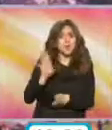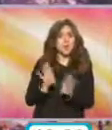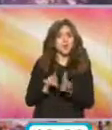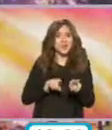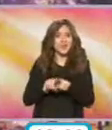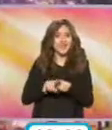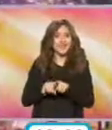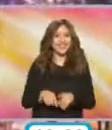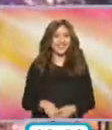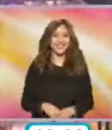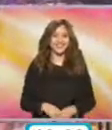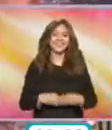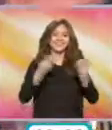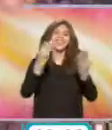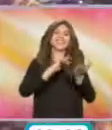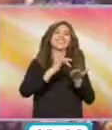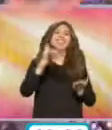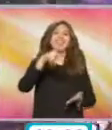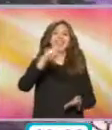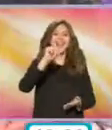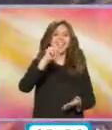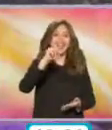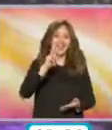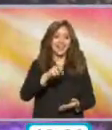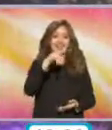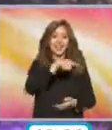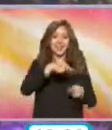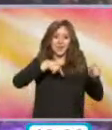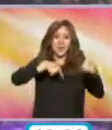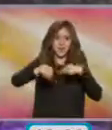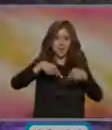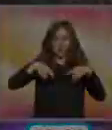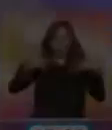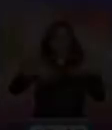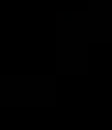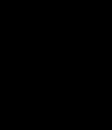Muchísimas gracias, Karen. Hacemos lo mejor al ser hermano con fútbol. Luego Exacto. vemos un partido de fútbol.